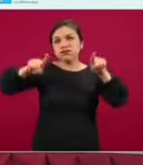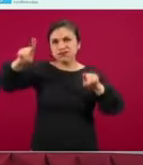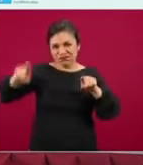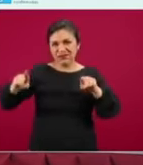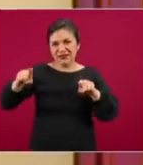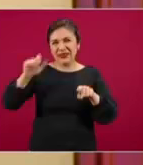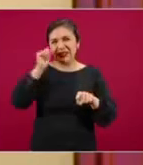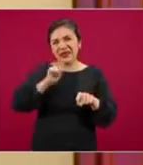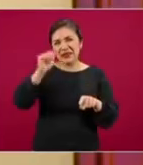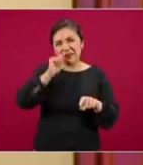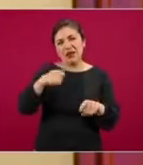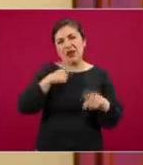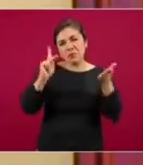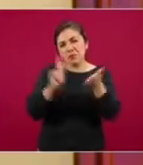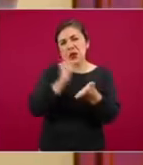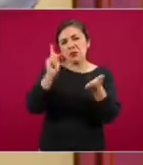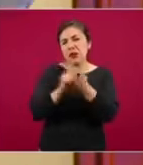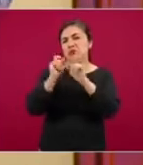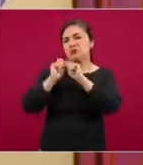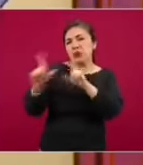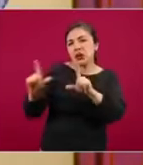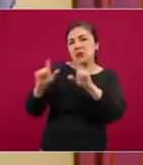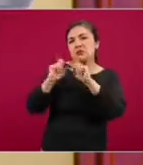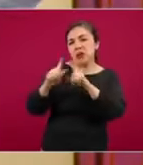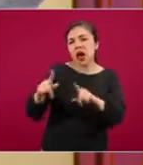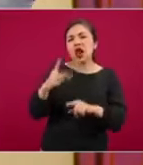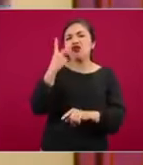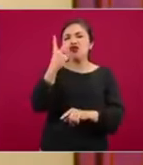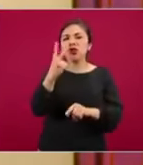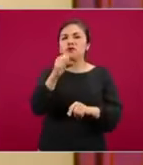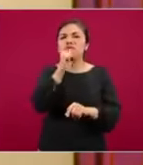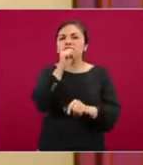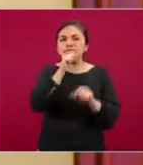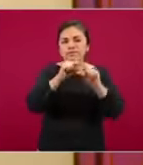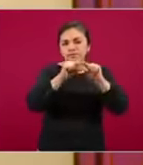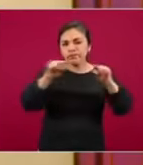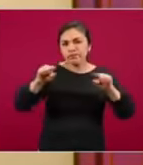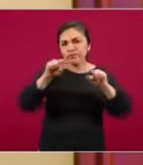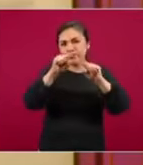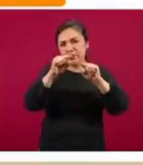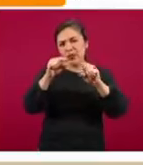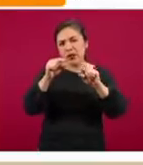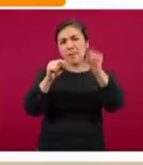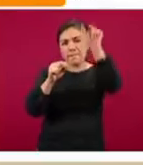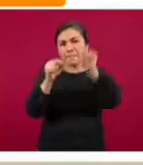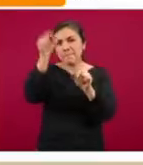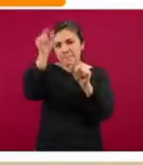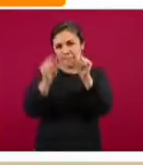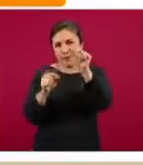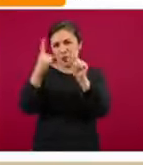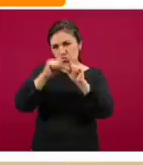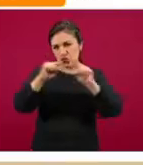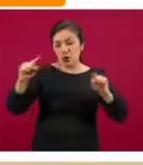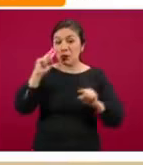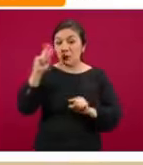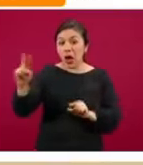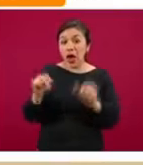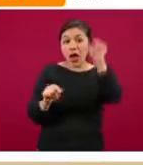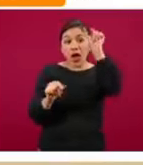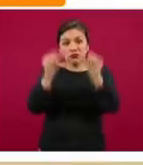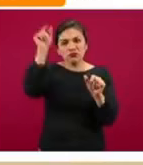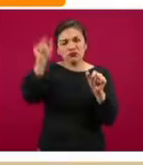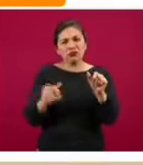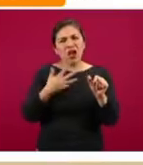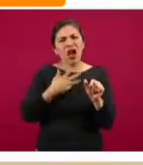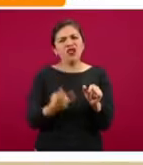que en su momento estamos representando con dos ejes verticales y uno horizontal. En los ejes verticales van a haber dos